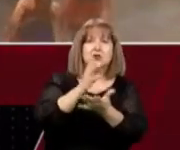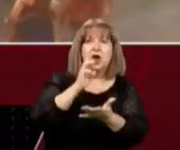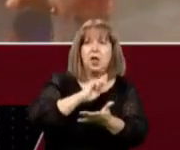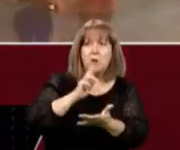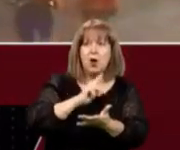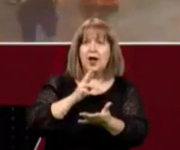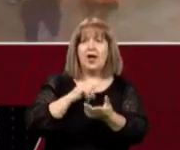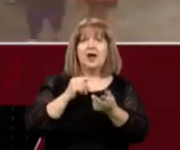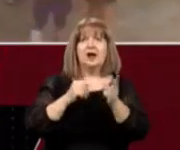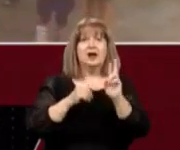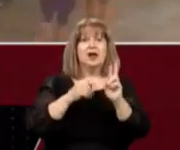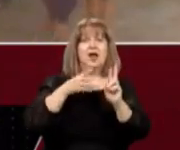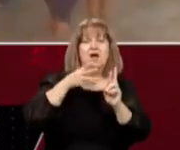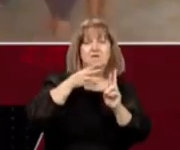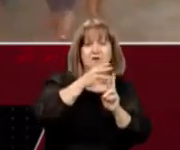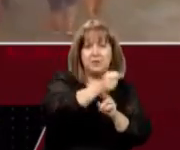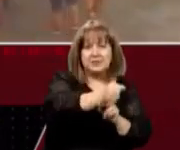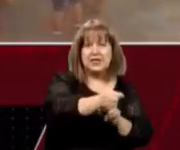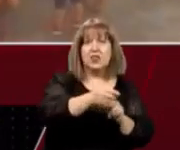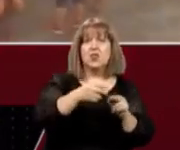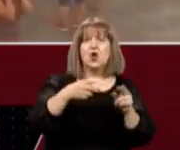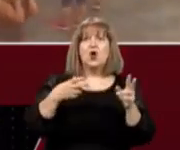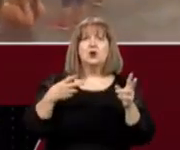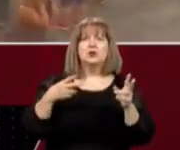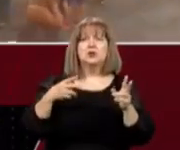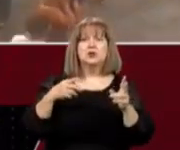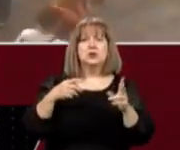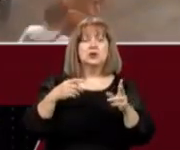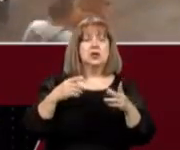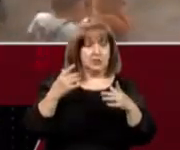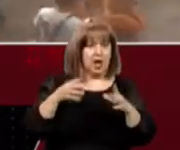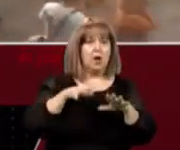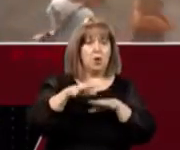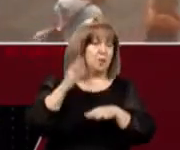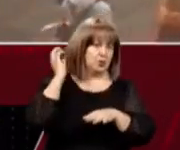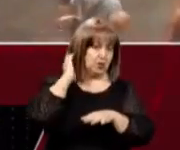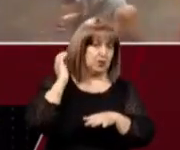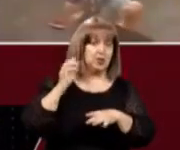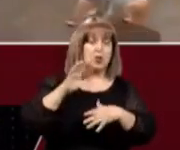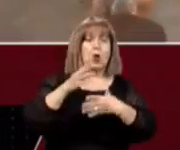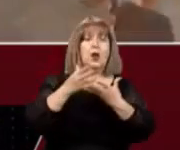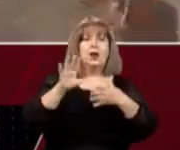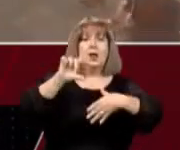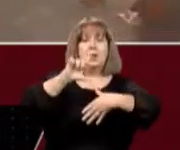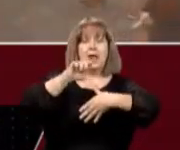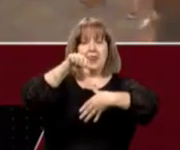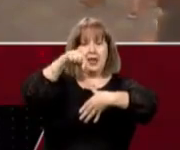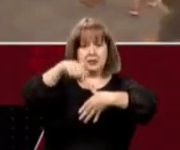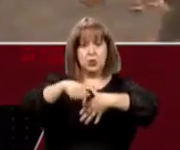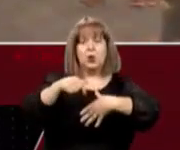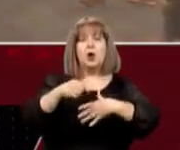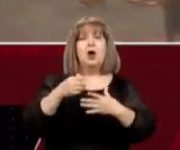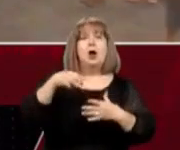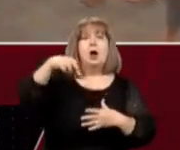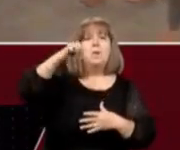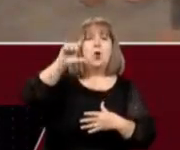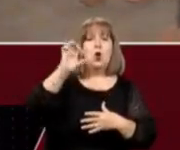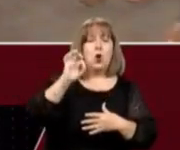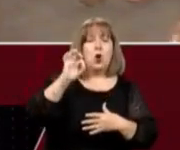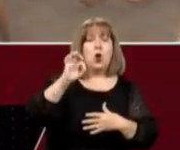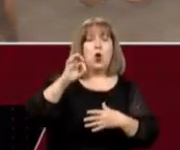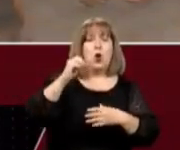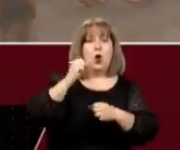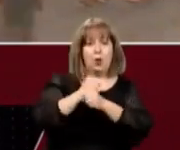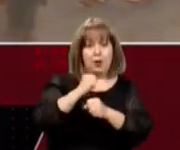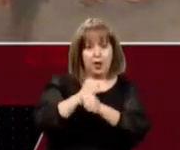mujeres, femicidio, sí, pero está Movimiento Evita, está Libre del Sur, está Polo Obrero. Venimos, vámonos y vamos a ir